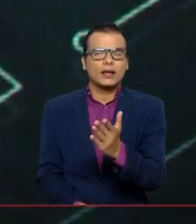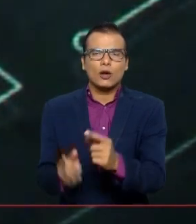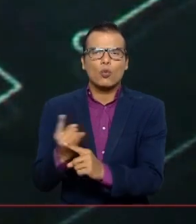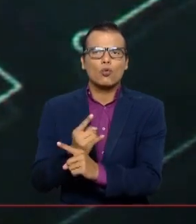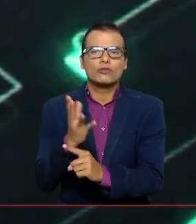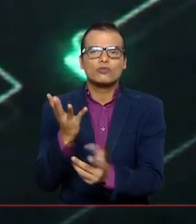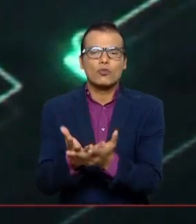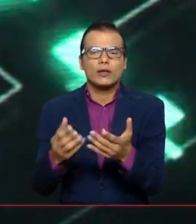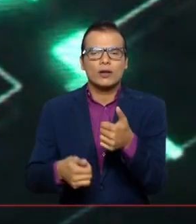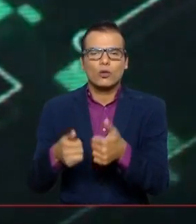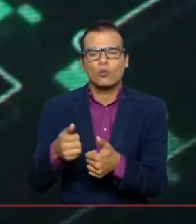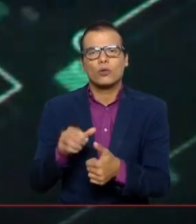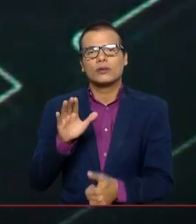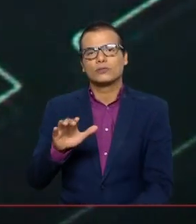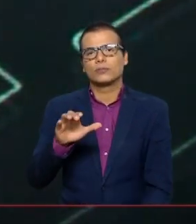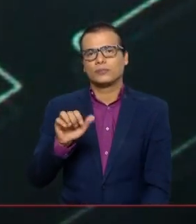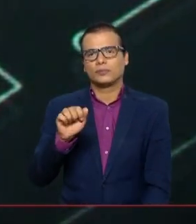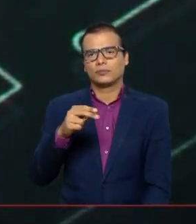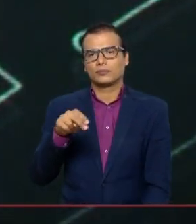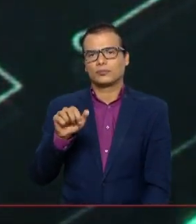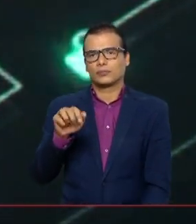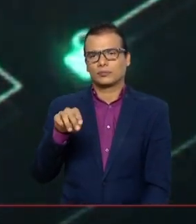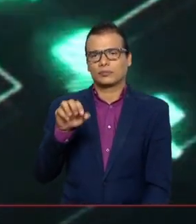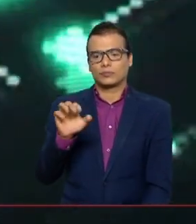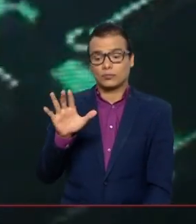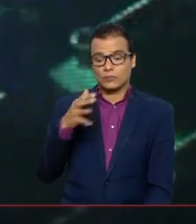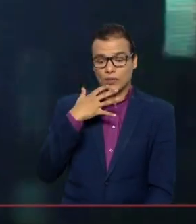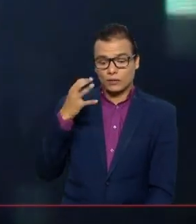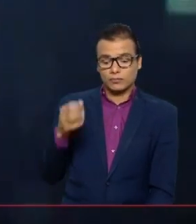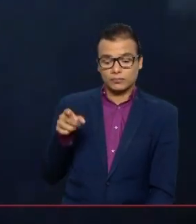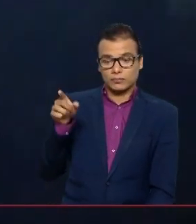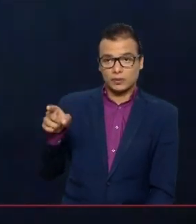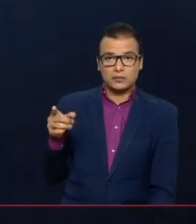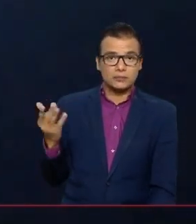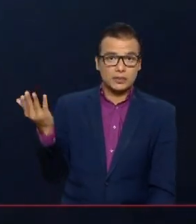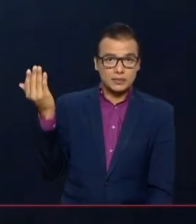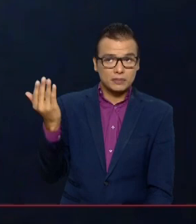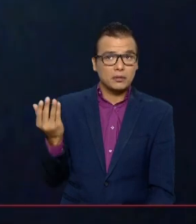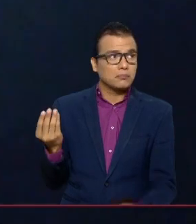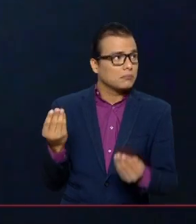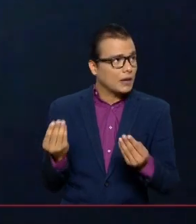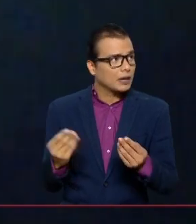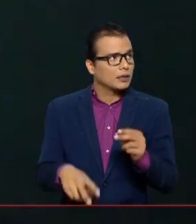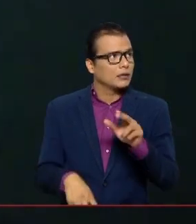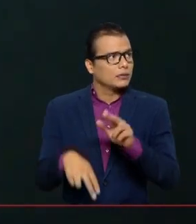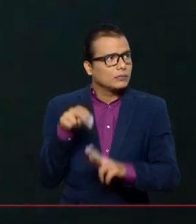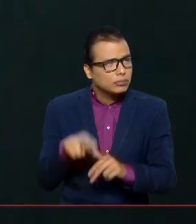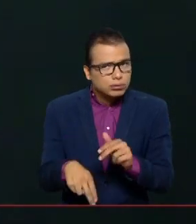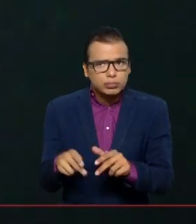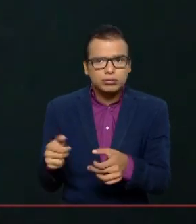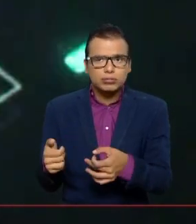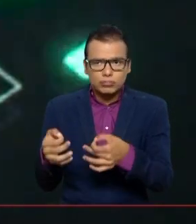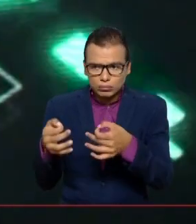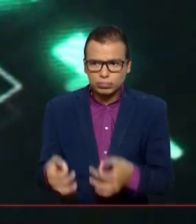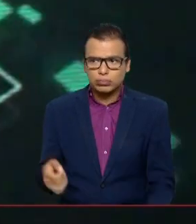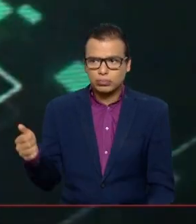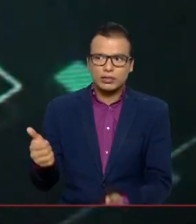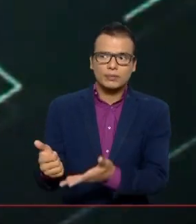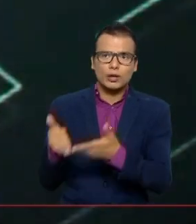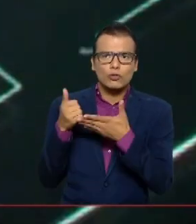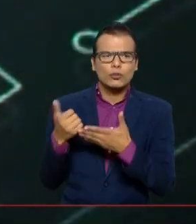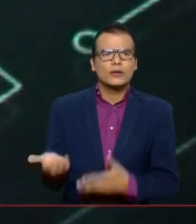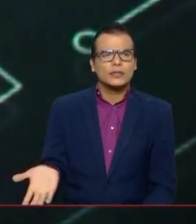pues el cáñamo es un protagonista llamado a participar en la industria de la construcción y jugar un papel muy importante por